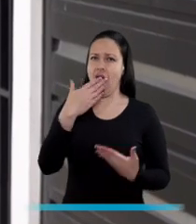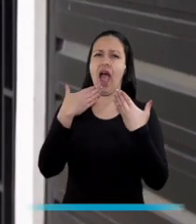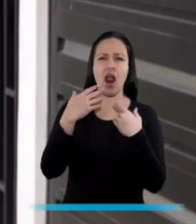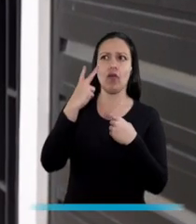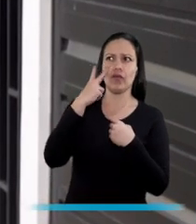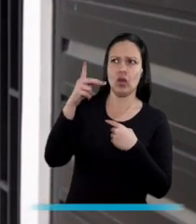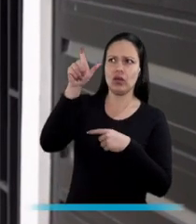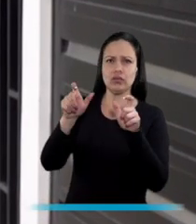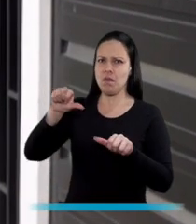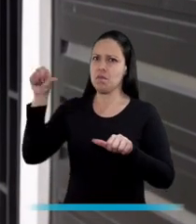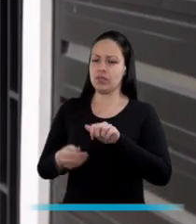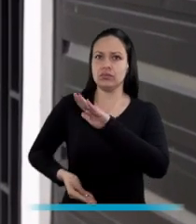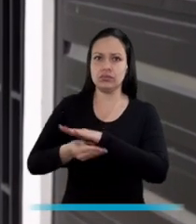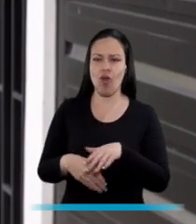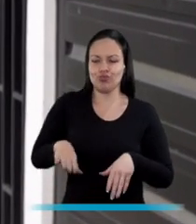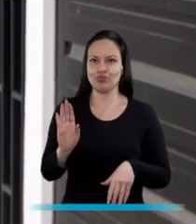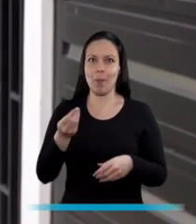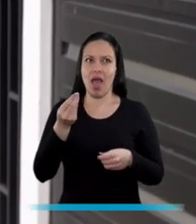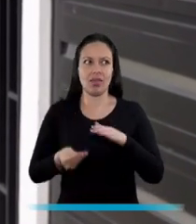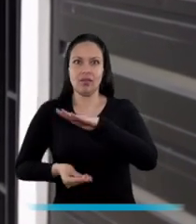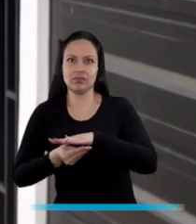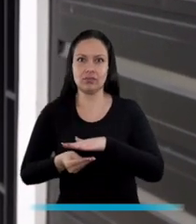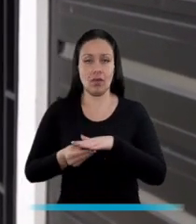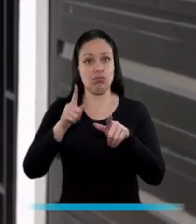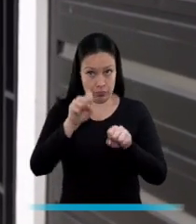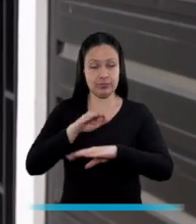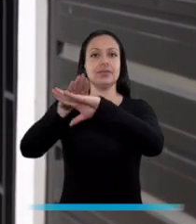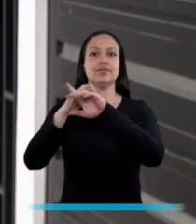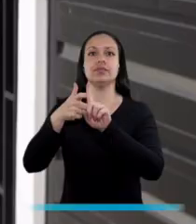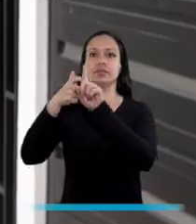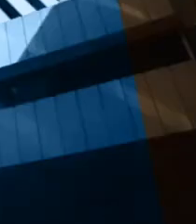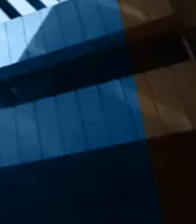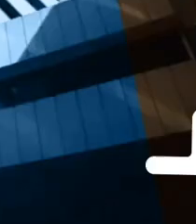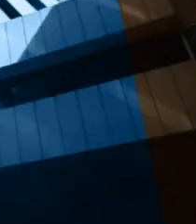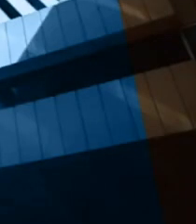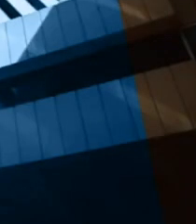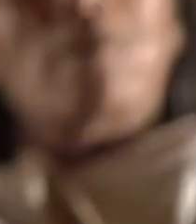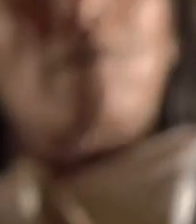Si conocen casos de corrupción o el despilfarro de los recursos públicos, pueden acudir a la Procu.